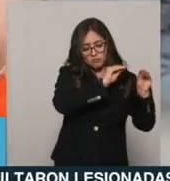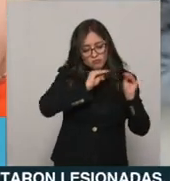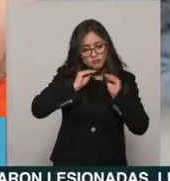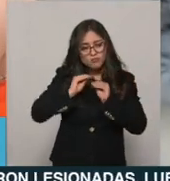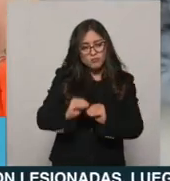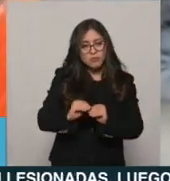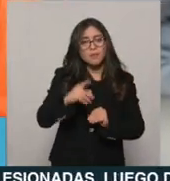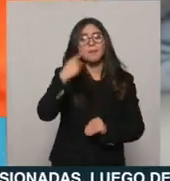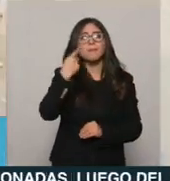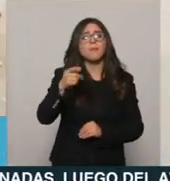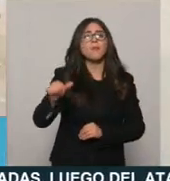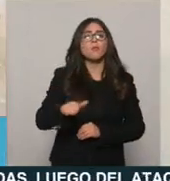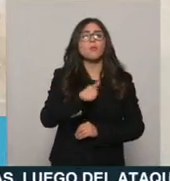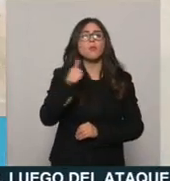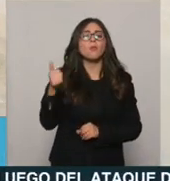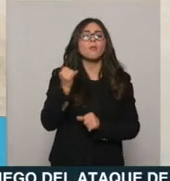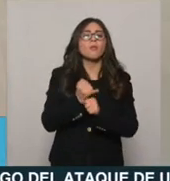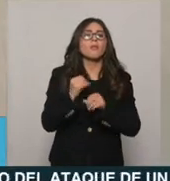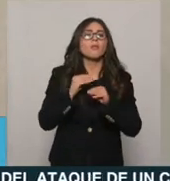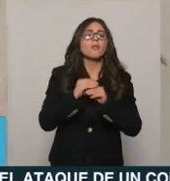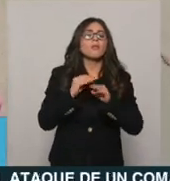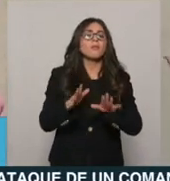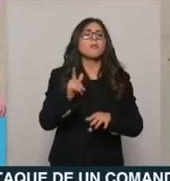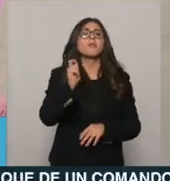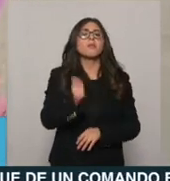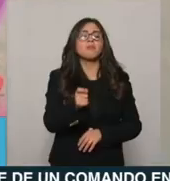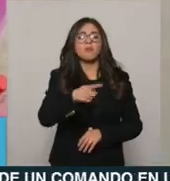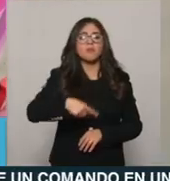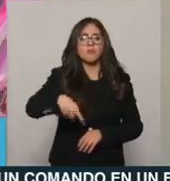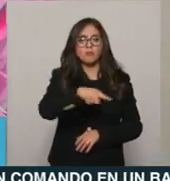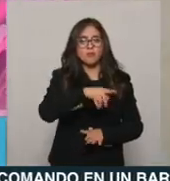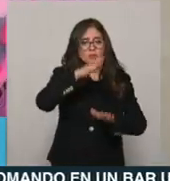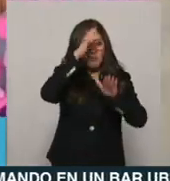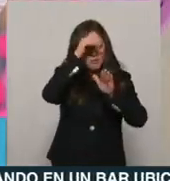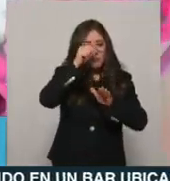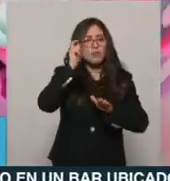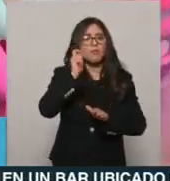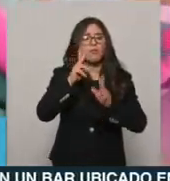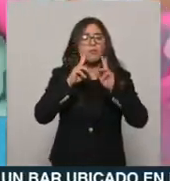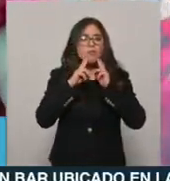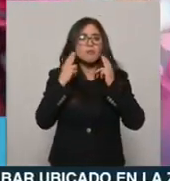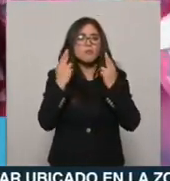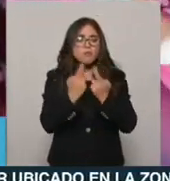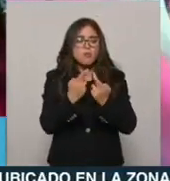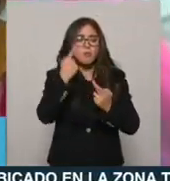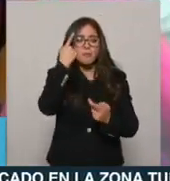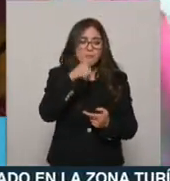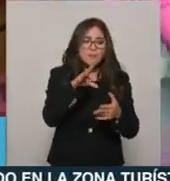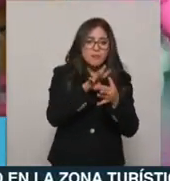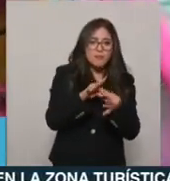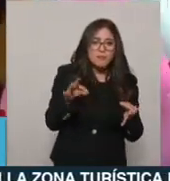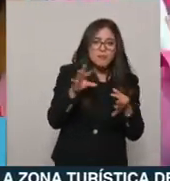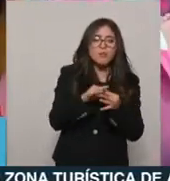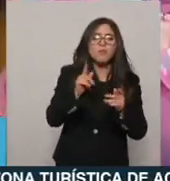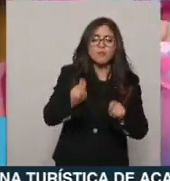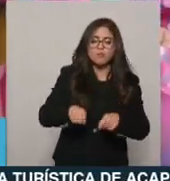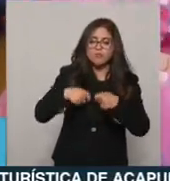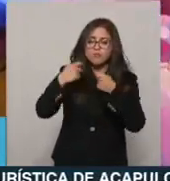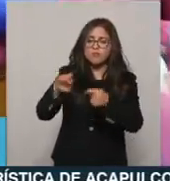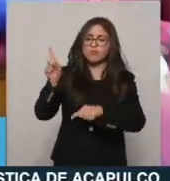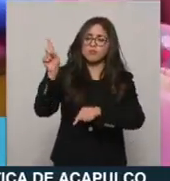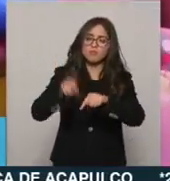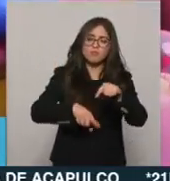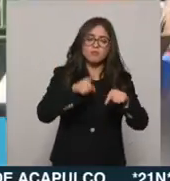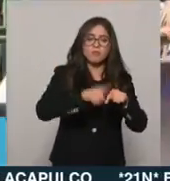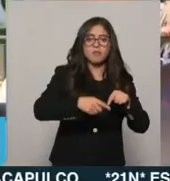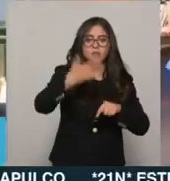que me parece importante mencionar: el asunto de establecer una especie como de mesa binacional para recuperar los bienes incautados